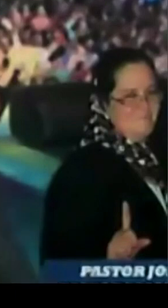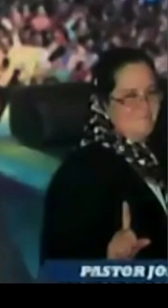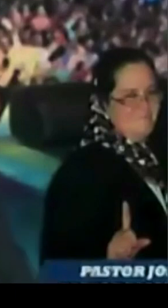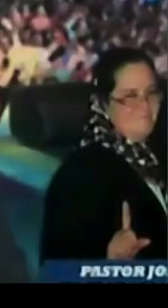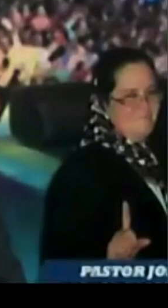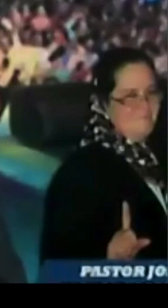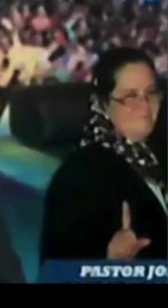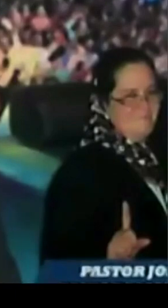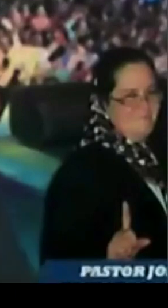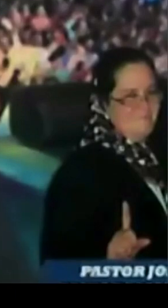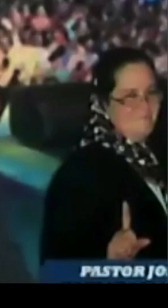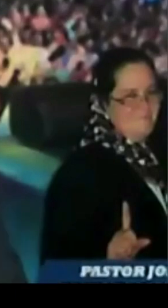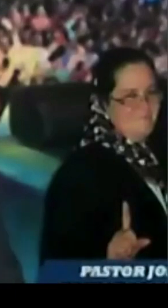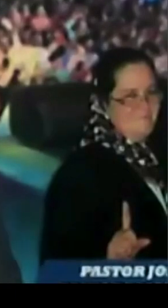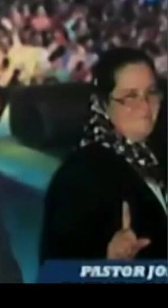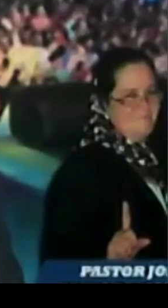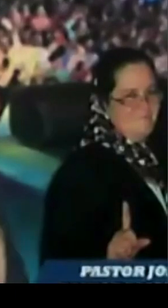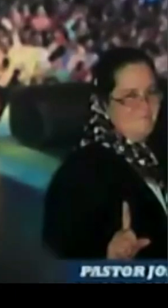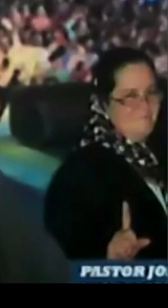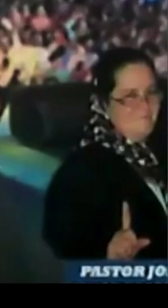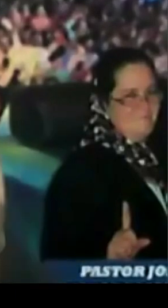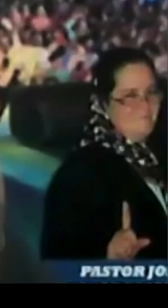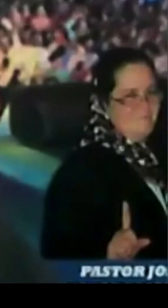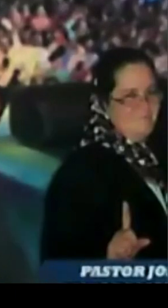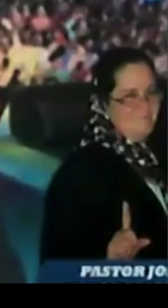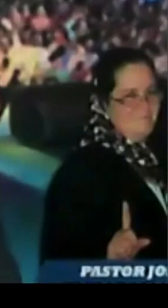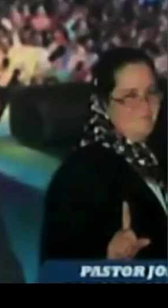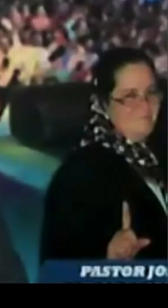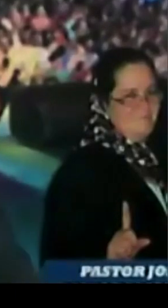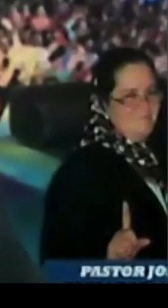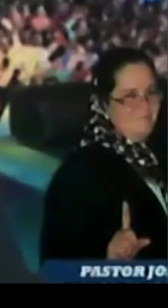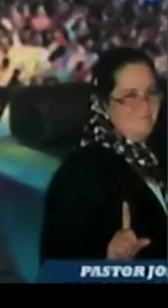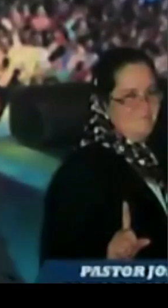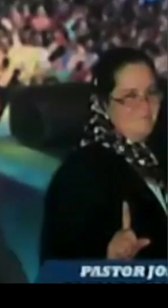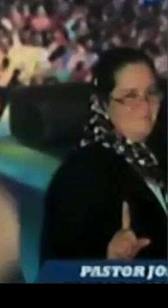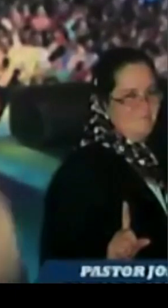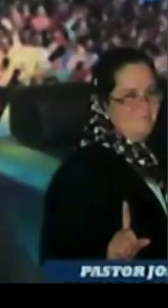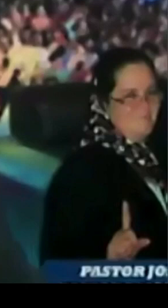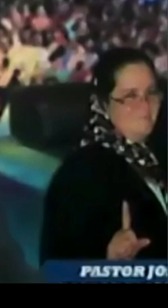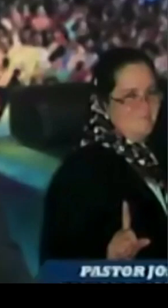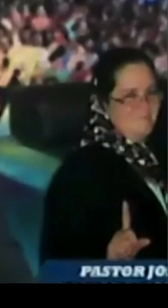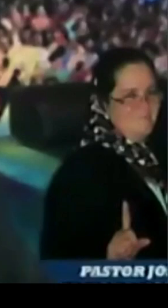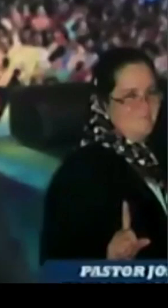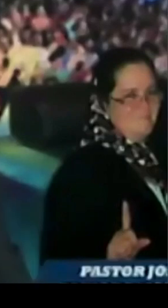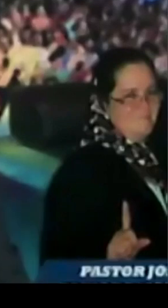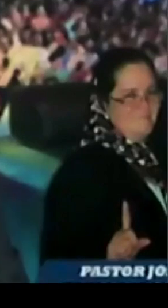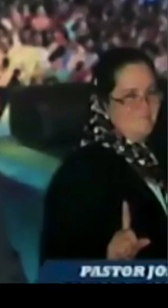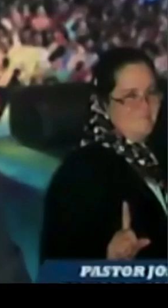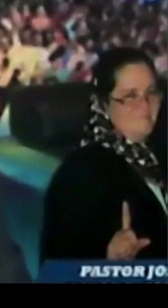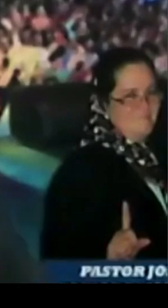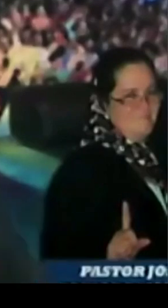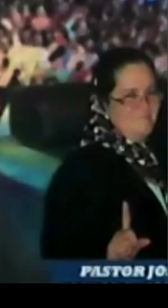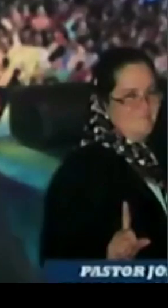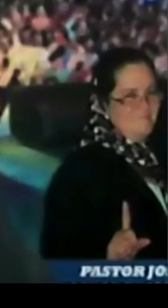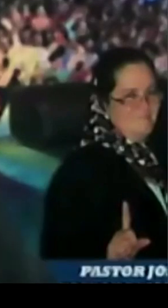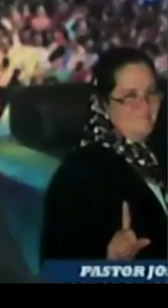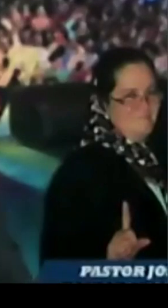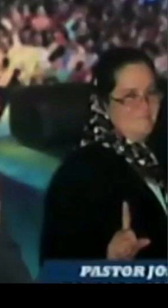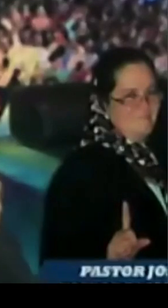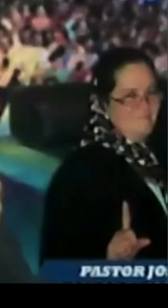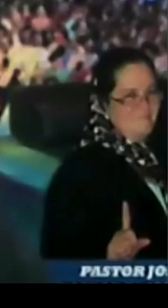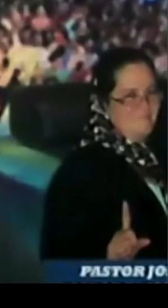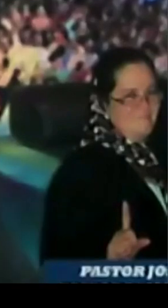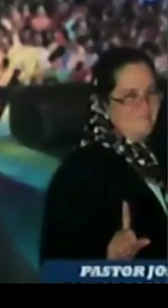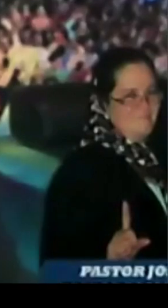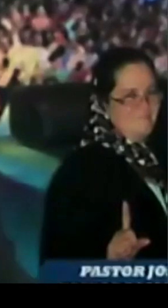se debe de olvidar la palabra el consejo lo que ha recibido durante todos los días por qué porque esto va a ser para usted